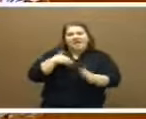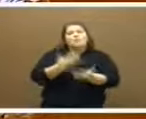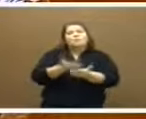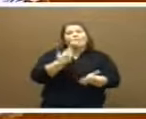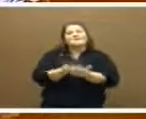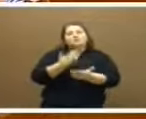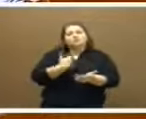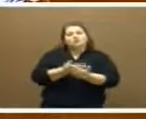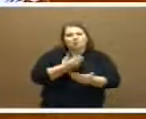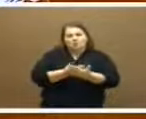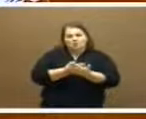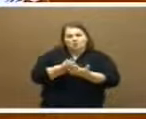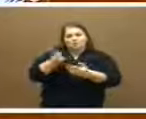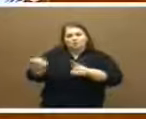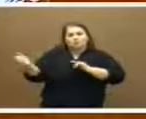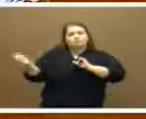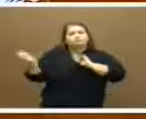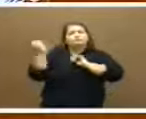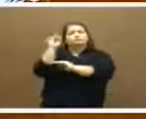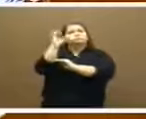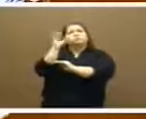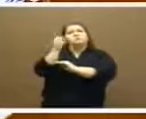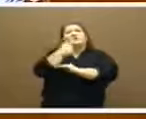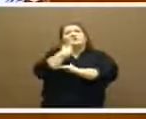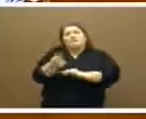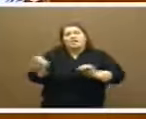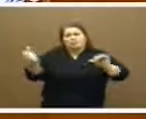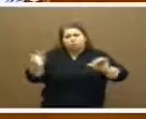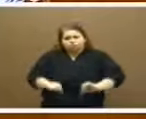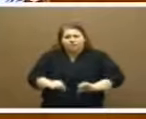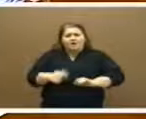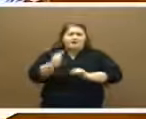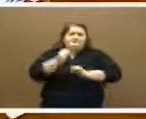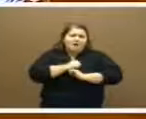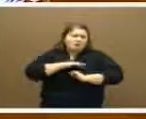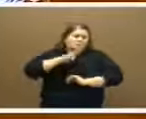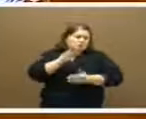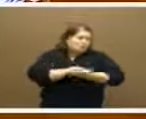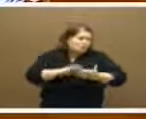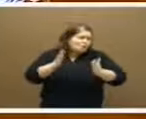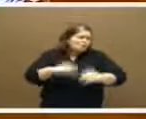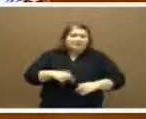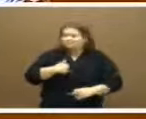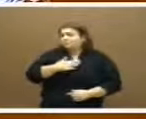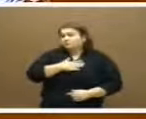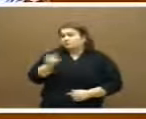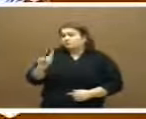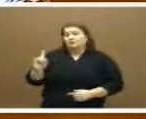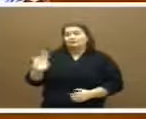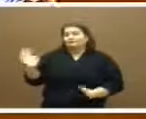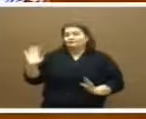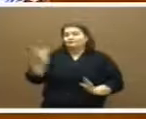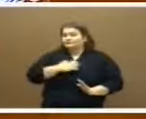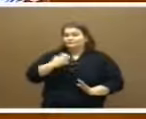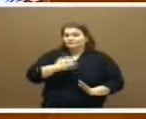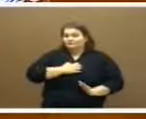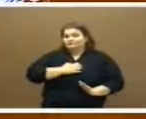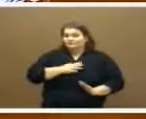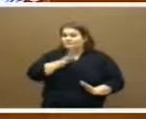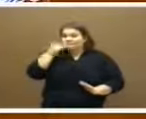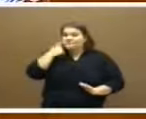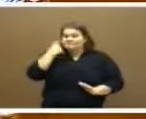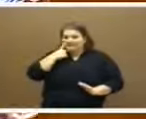argumentar su discurso del derrotismo en la lucha contra el desempleo. Y yo me resisto a eso, señor Bernal. No puede ser.